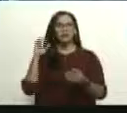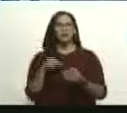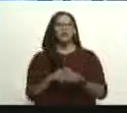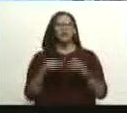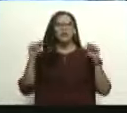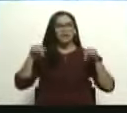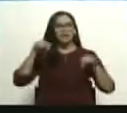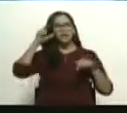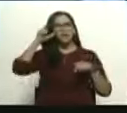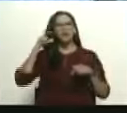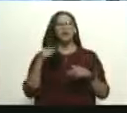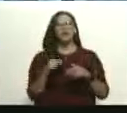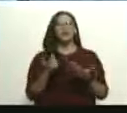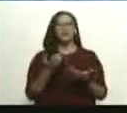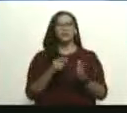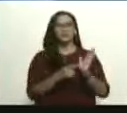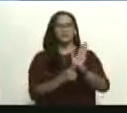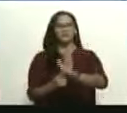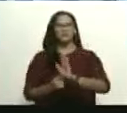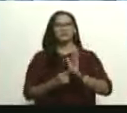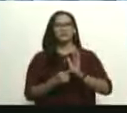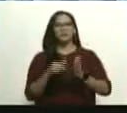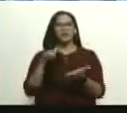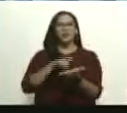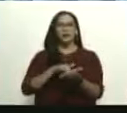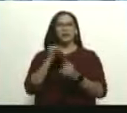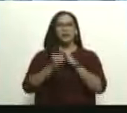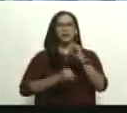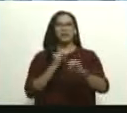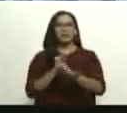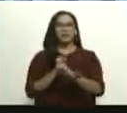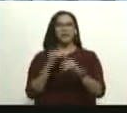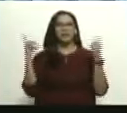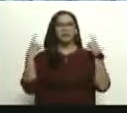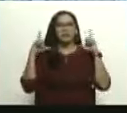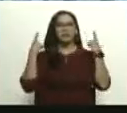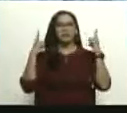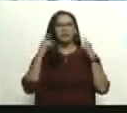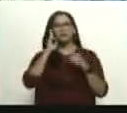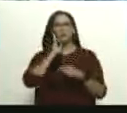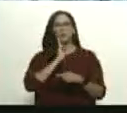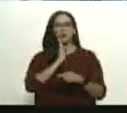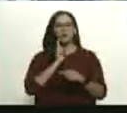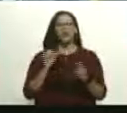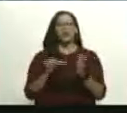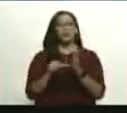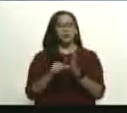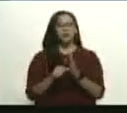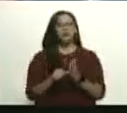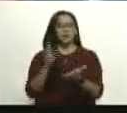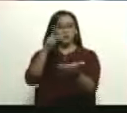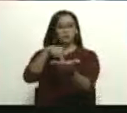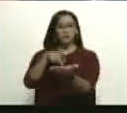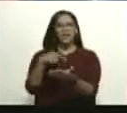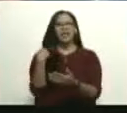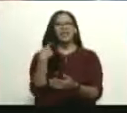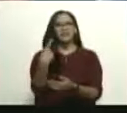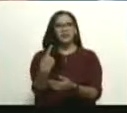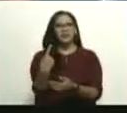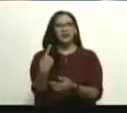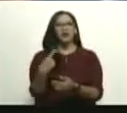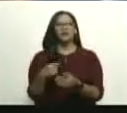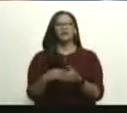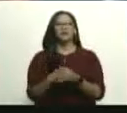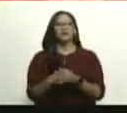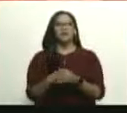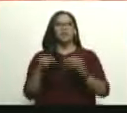hoy, ya lo están viendo en pantalla, estas son las imágenes del Aeropuerto Internacional de Maiquetía, Simón Bolívar, donde ha arribado el primero de